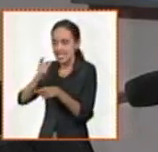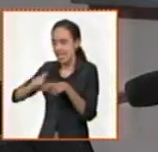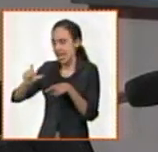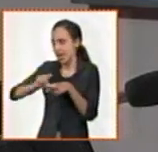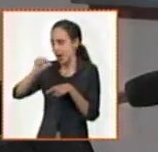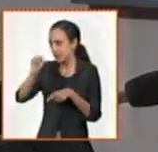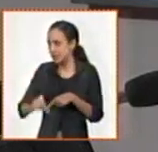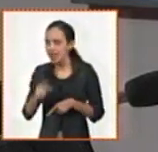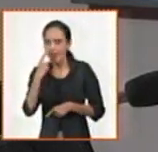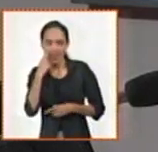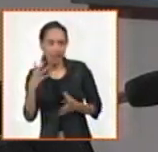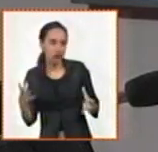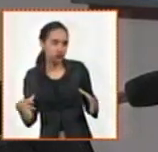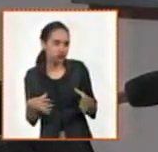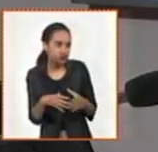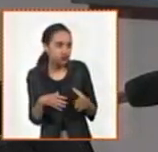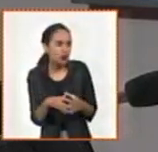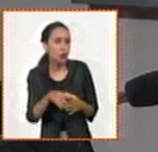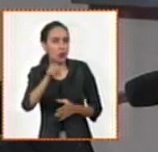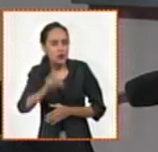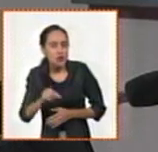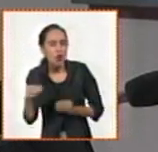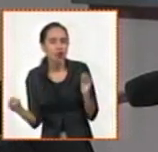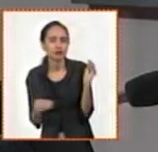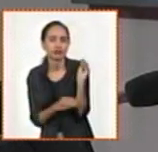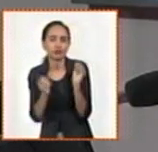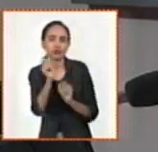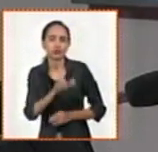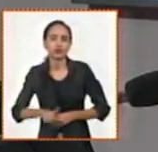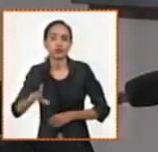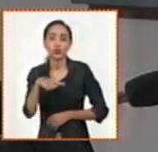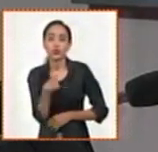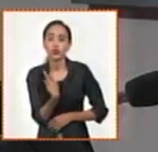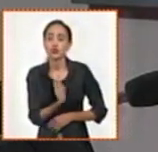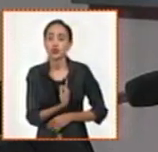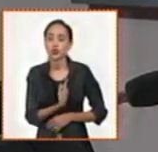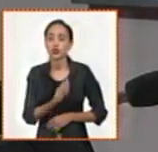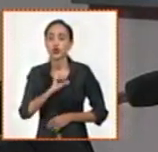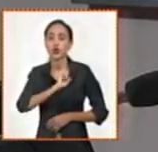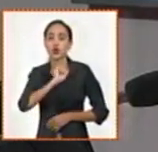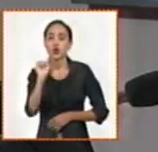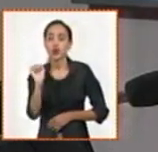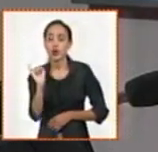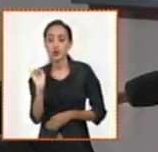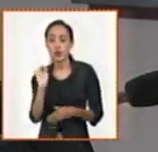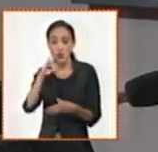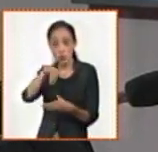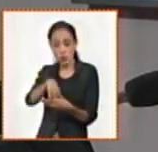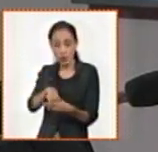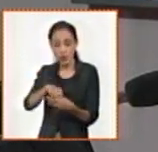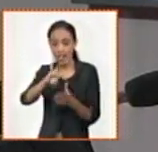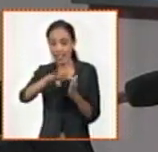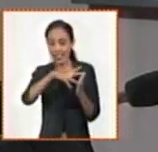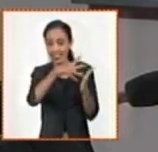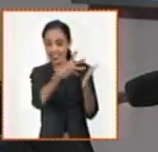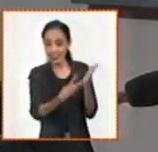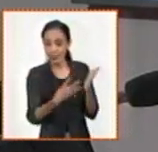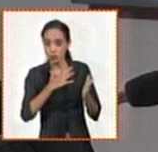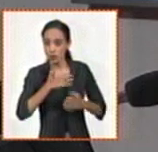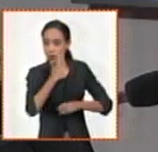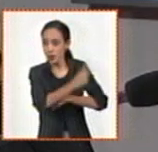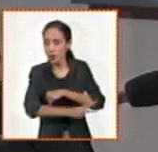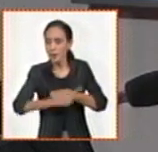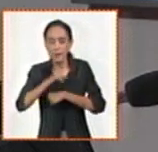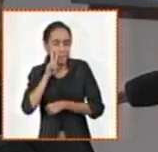campesina, es de movilización, fortalecimiento social. Si lográramos incluir estadísticas en nuestros países